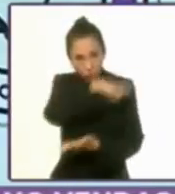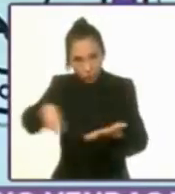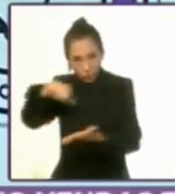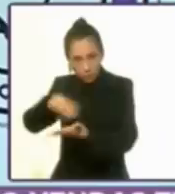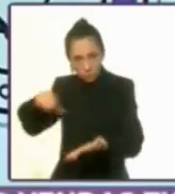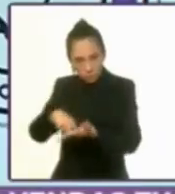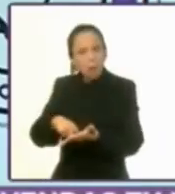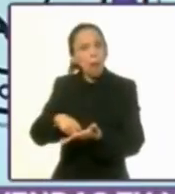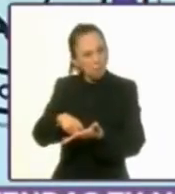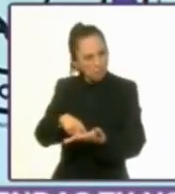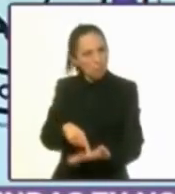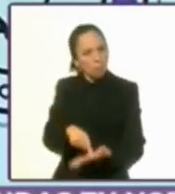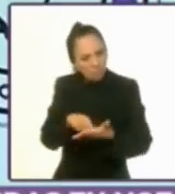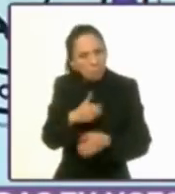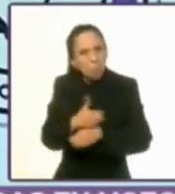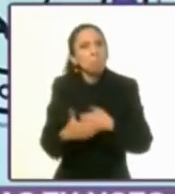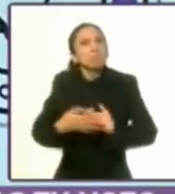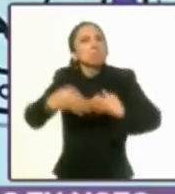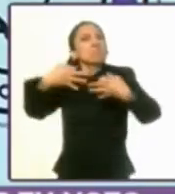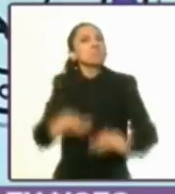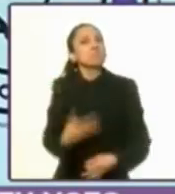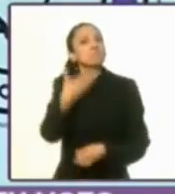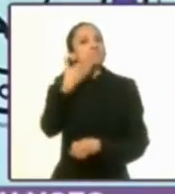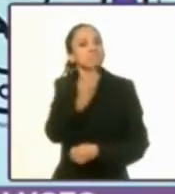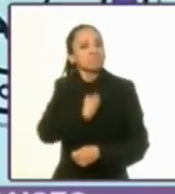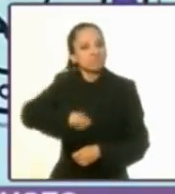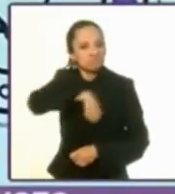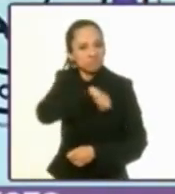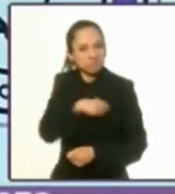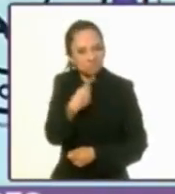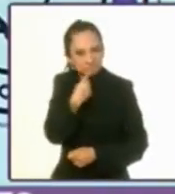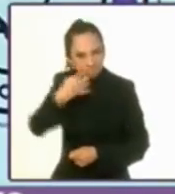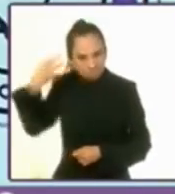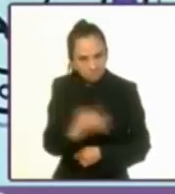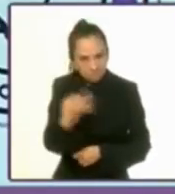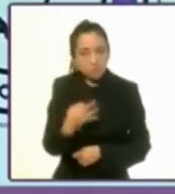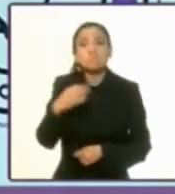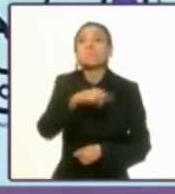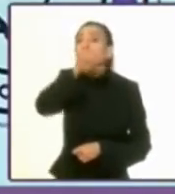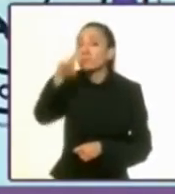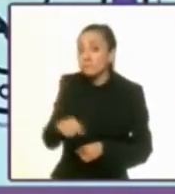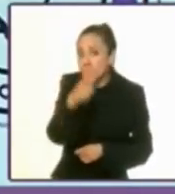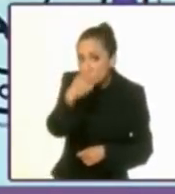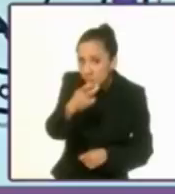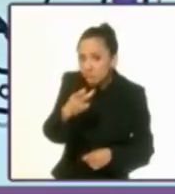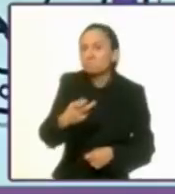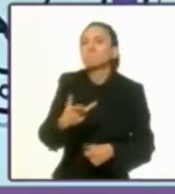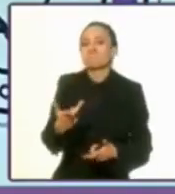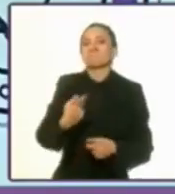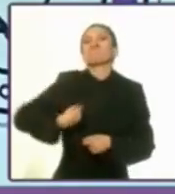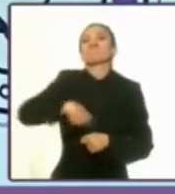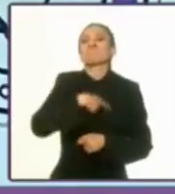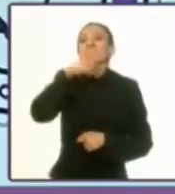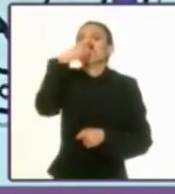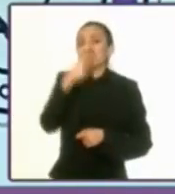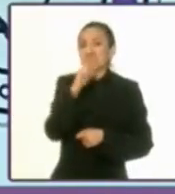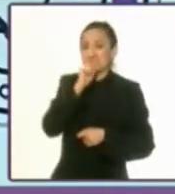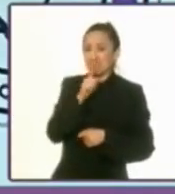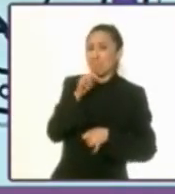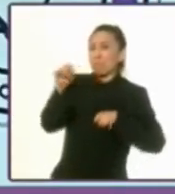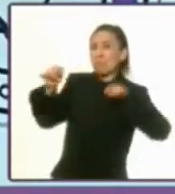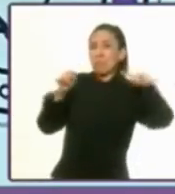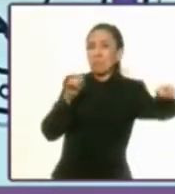frescura a sus manos con ello lograremos no solamente frenar la mancha urbana sino